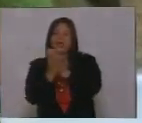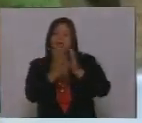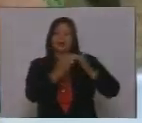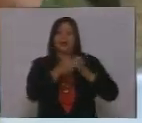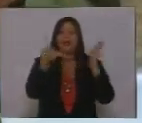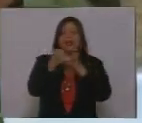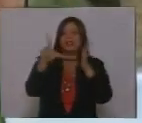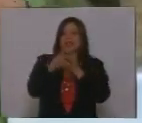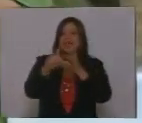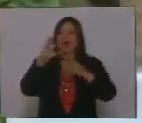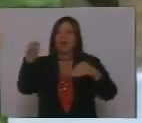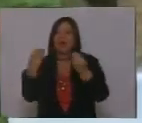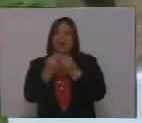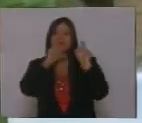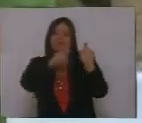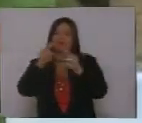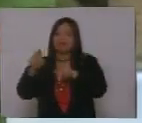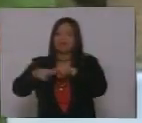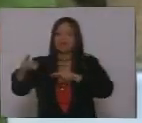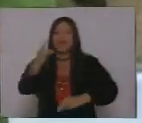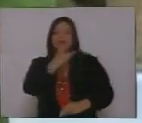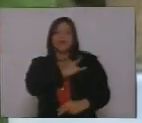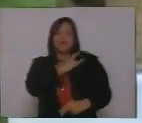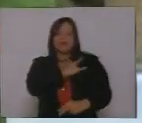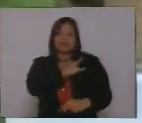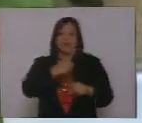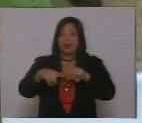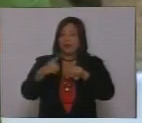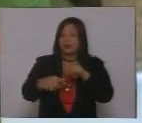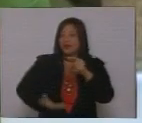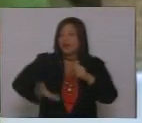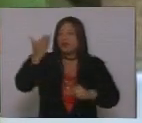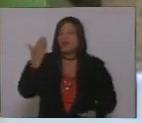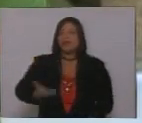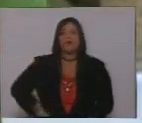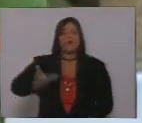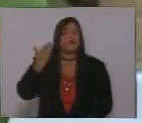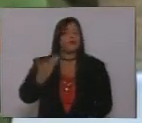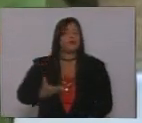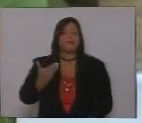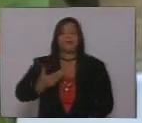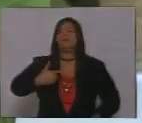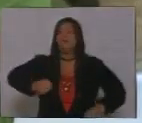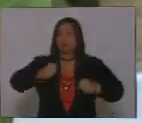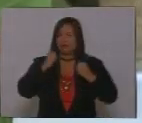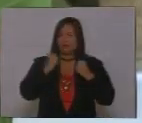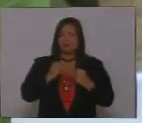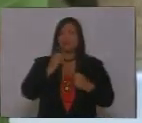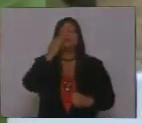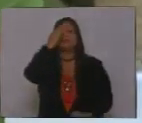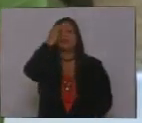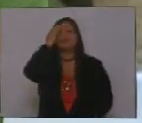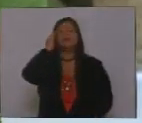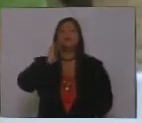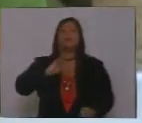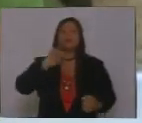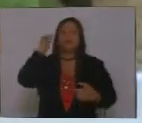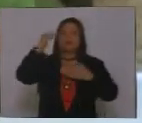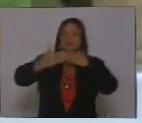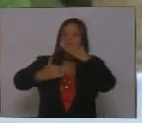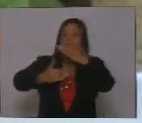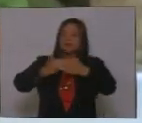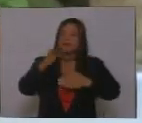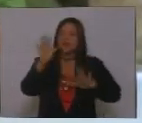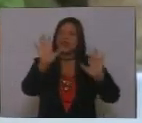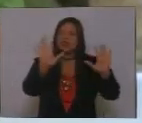Estudiantes, en los estudiantes universitarios. Y seguro estoy que en el transcurrir de unos